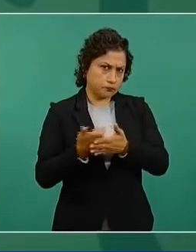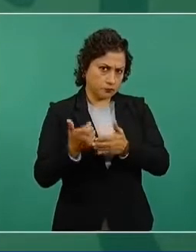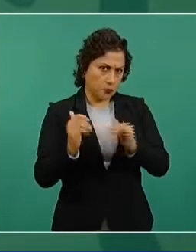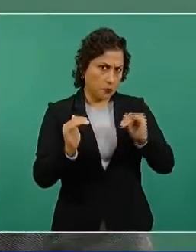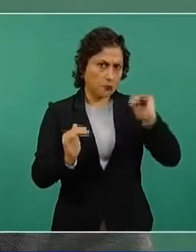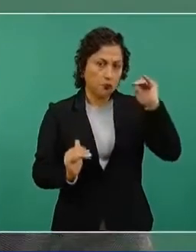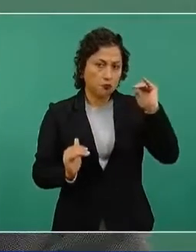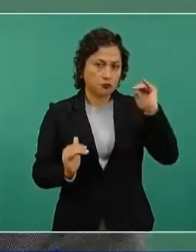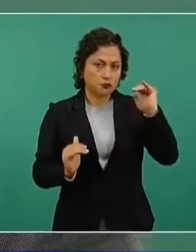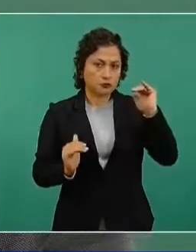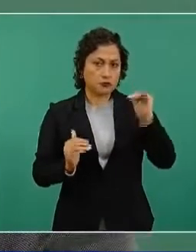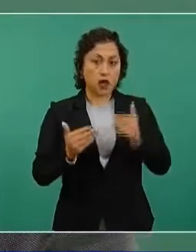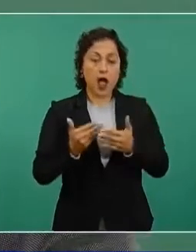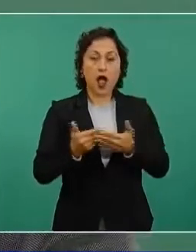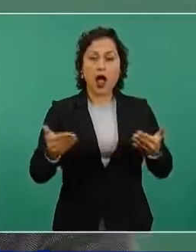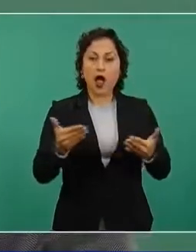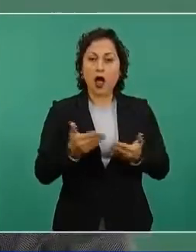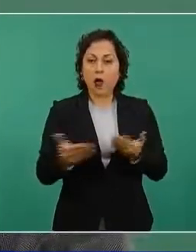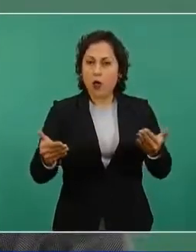no es así.